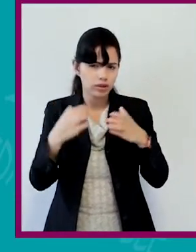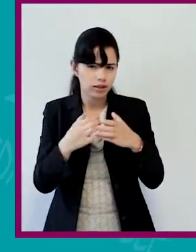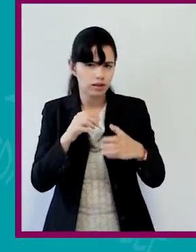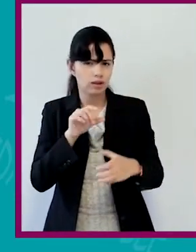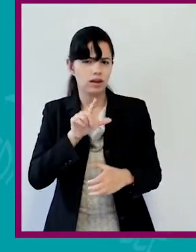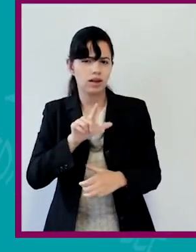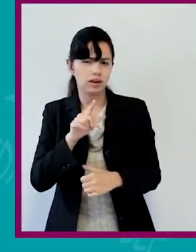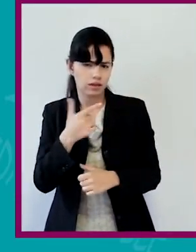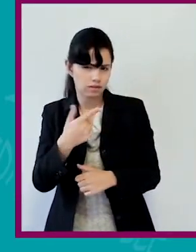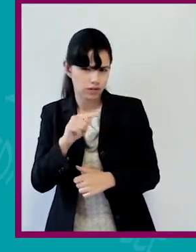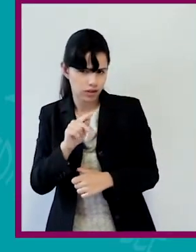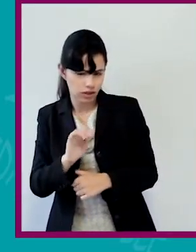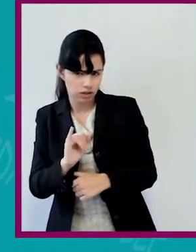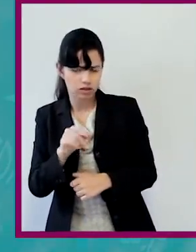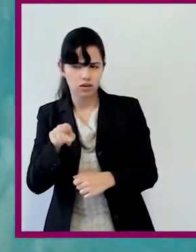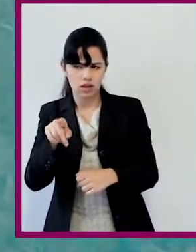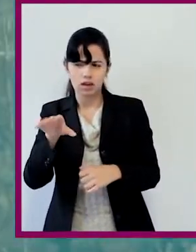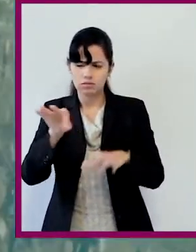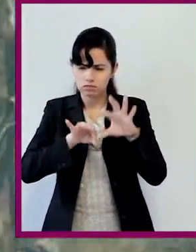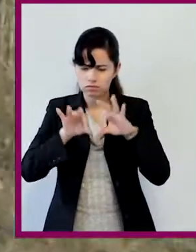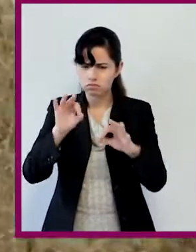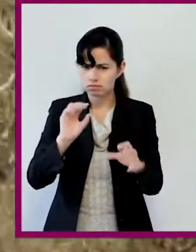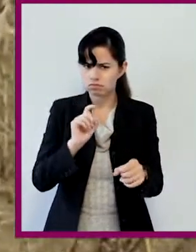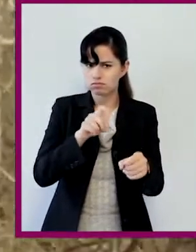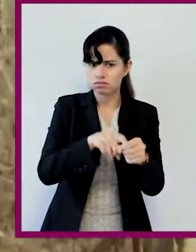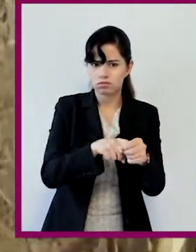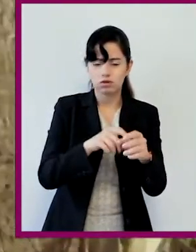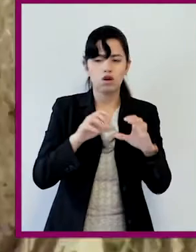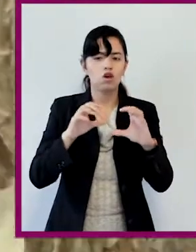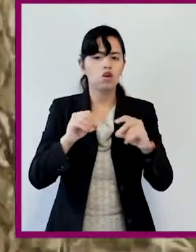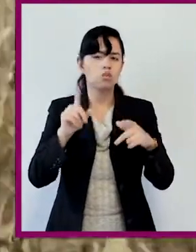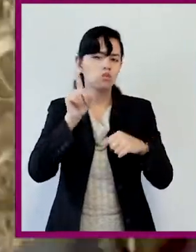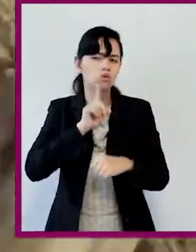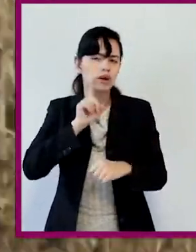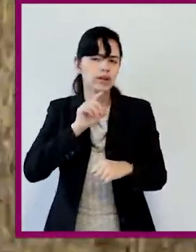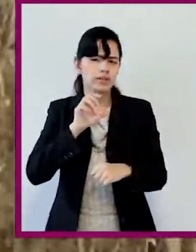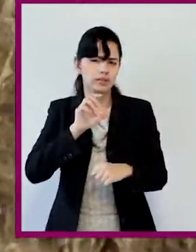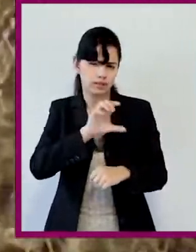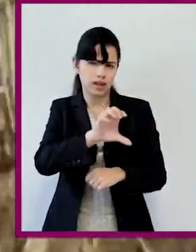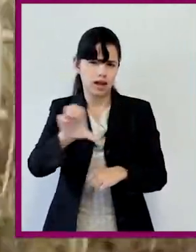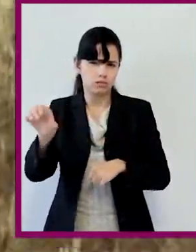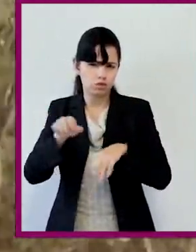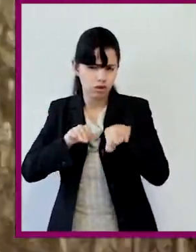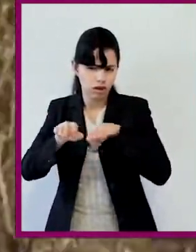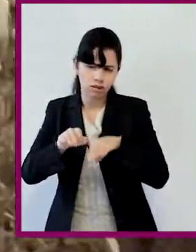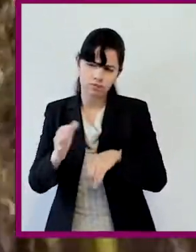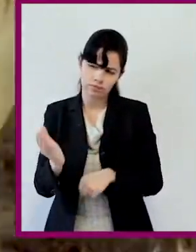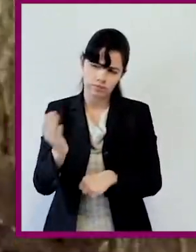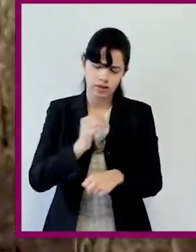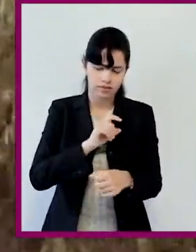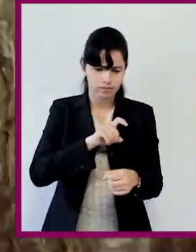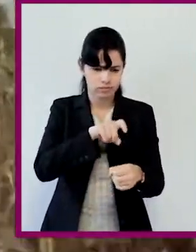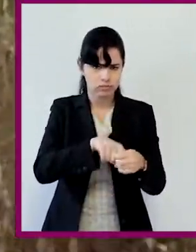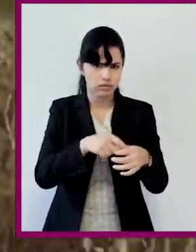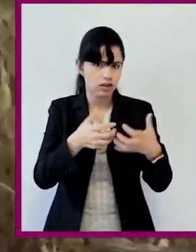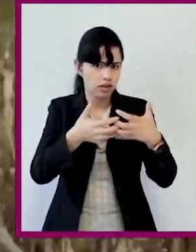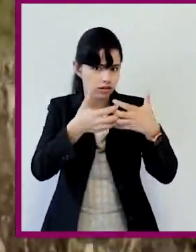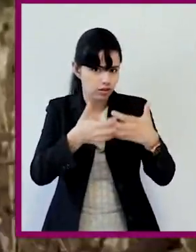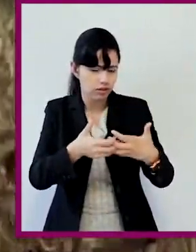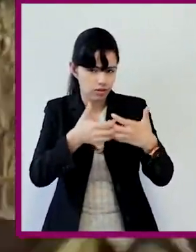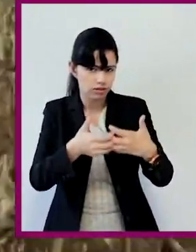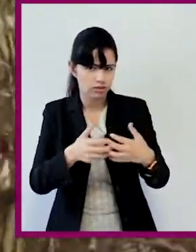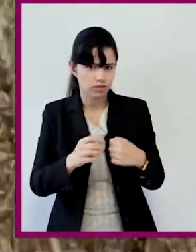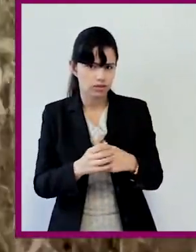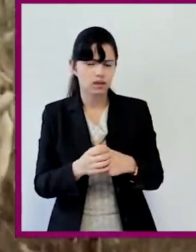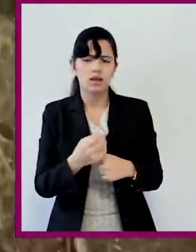de mujeres provenientes del campo, etcétera. Estas son acciones afirmativas, es discriminación positiva,